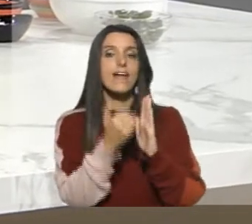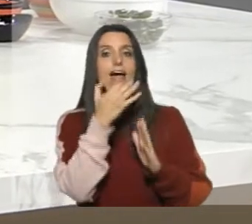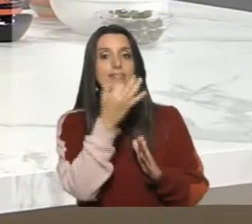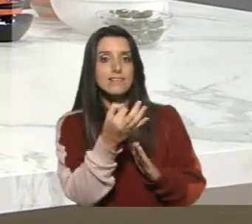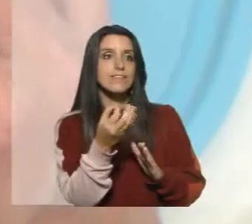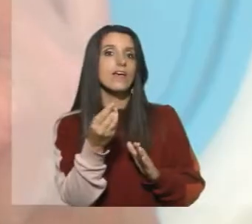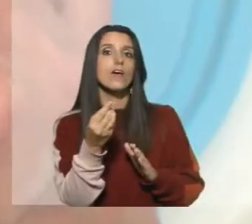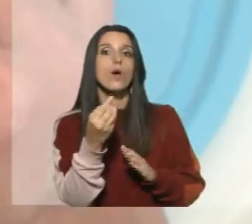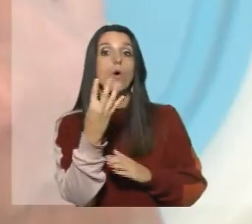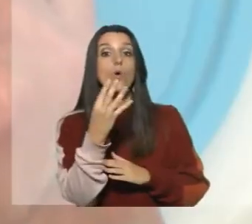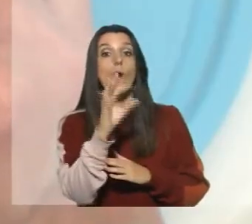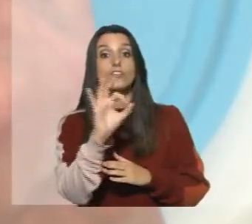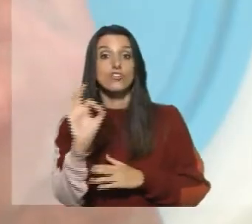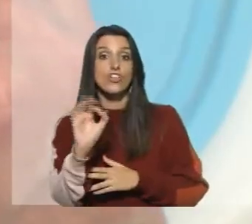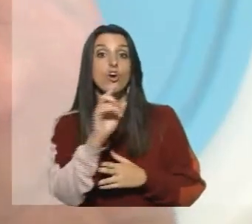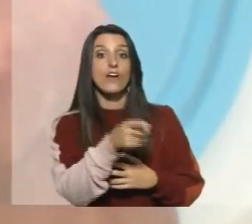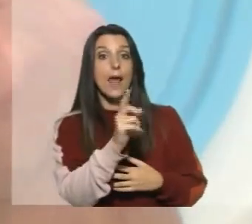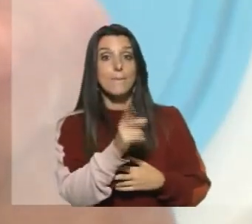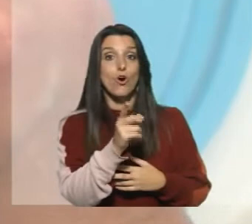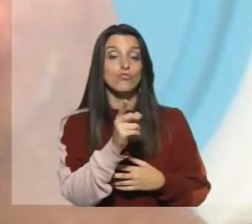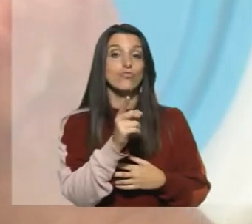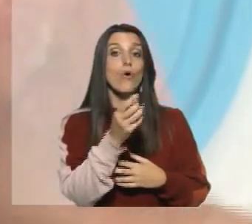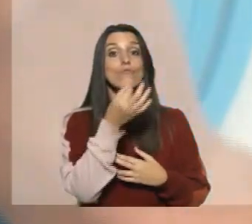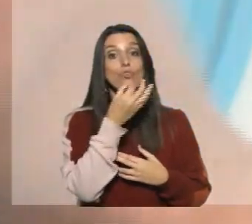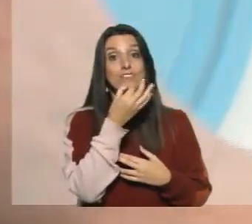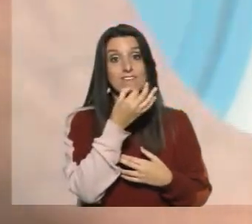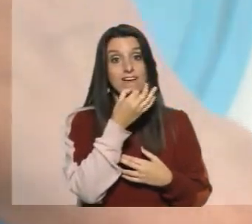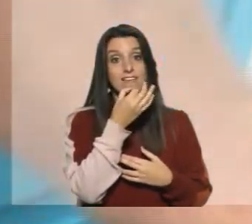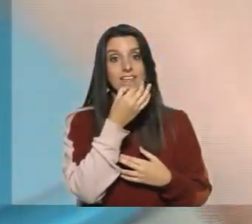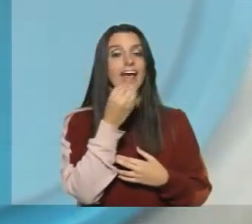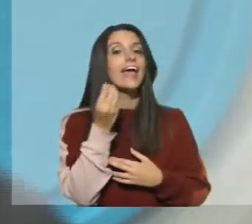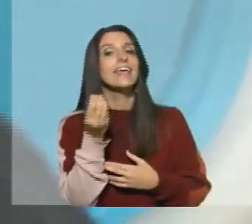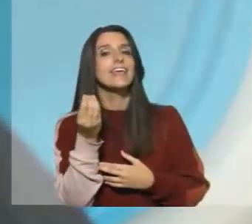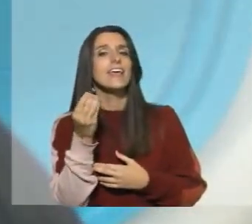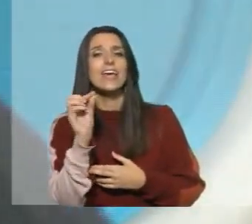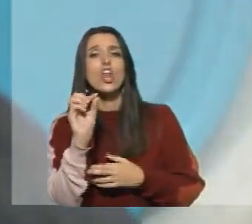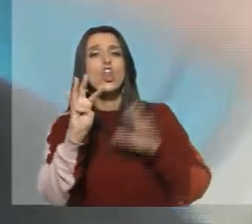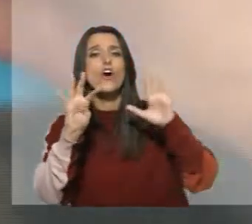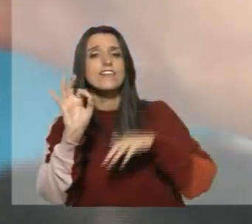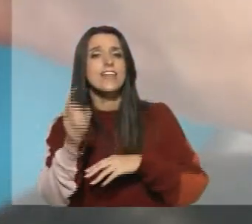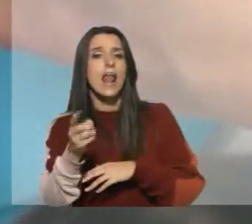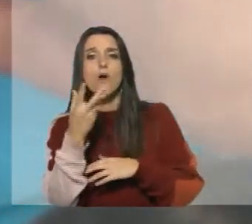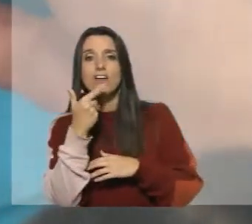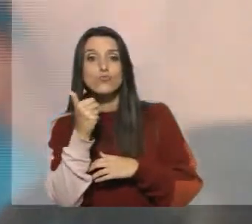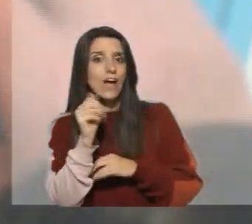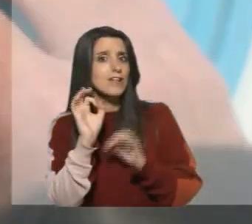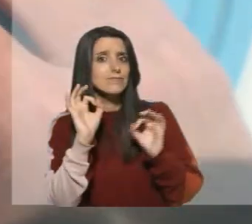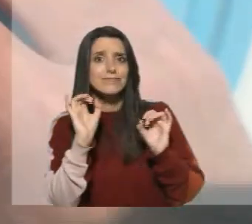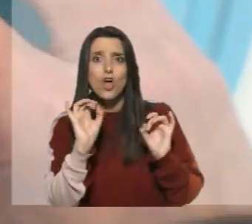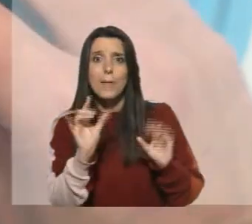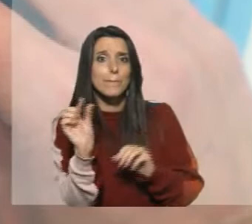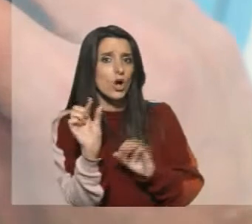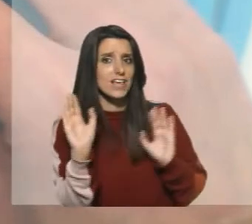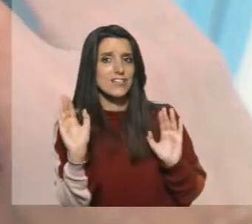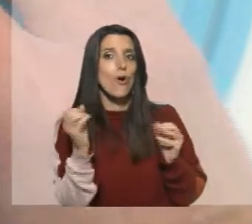son 400 gramos de frutillas y le vamos a poner nada, 90 gramos de azúcar nada más. Eso está bueno